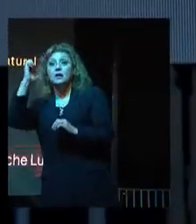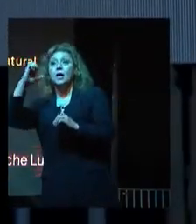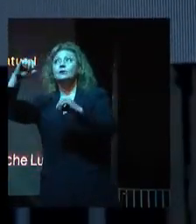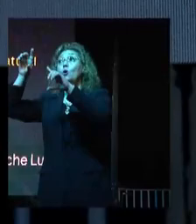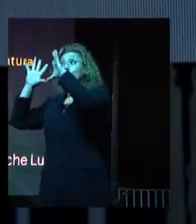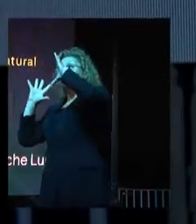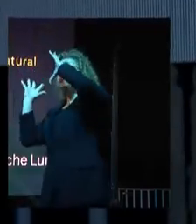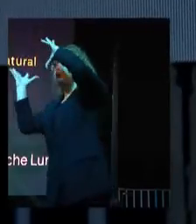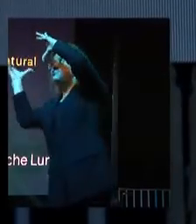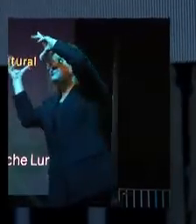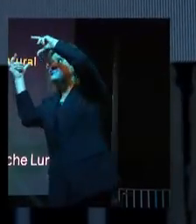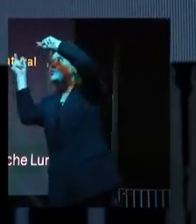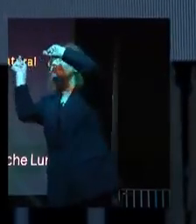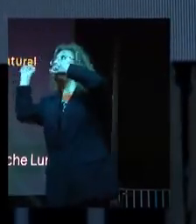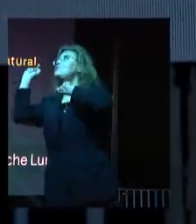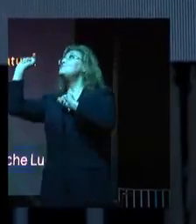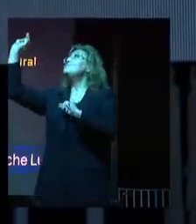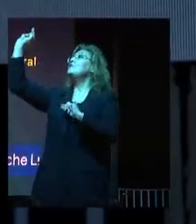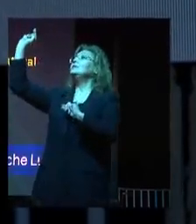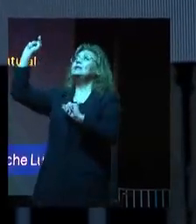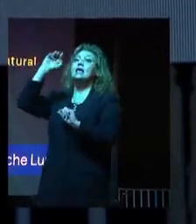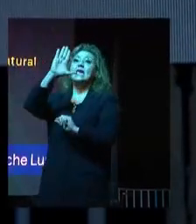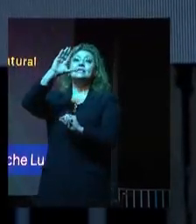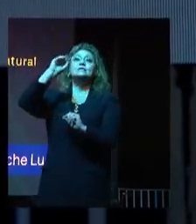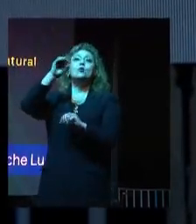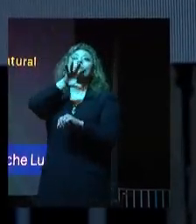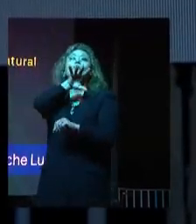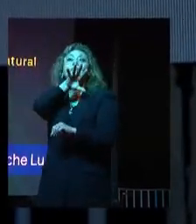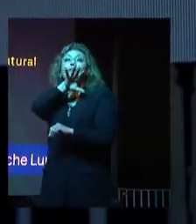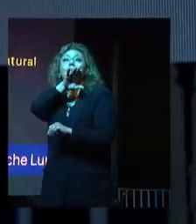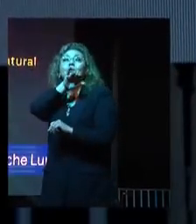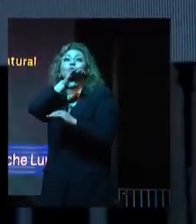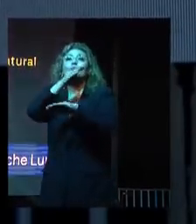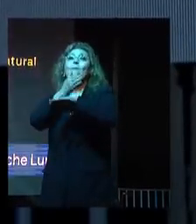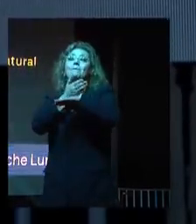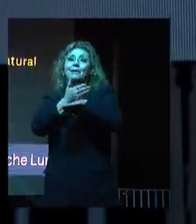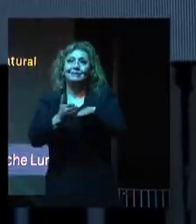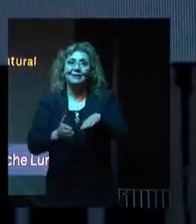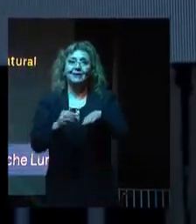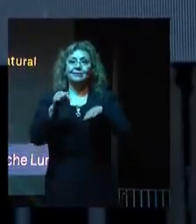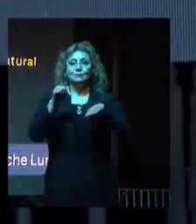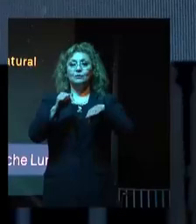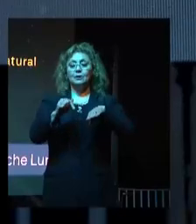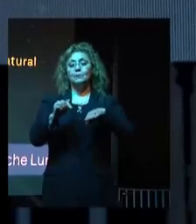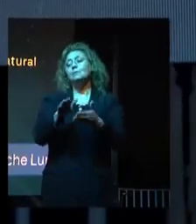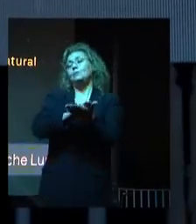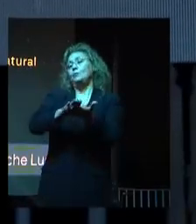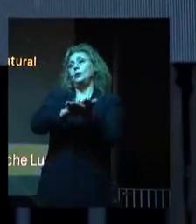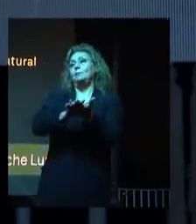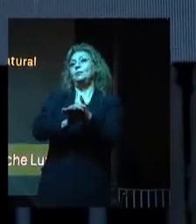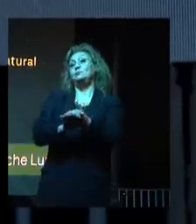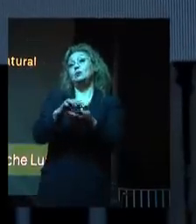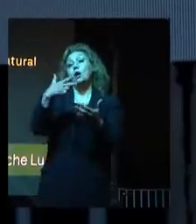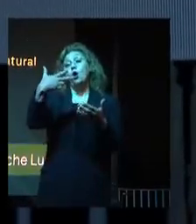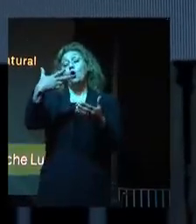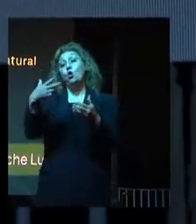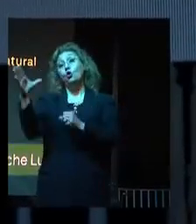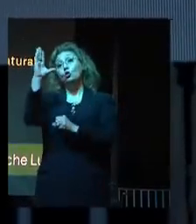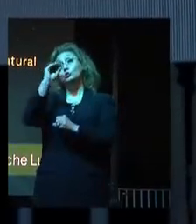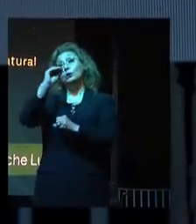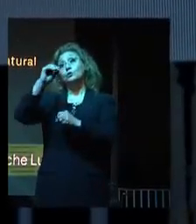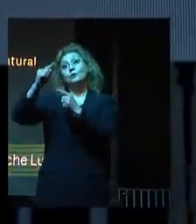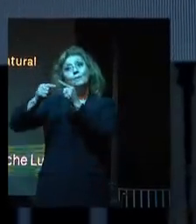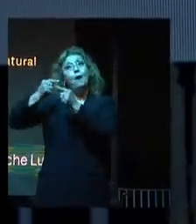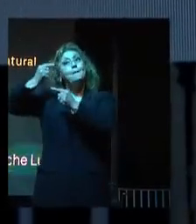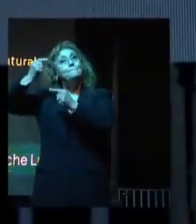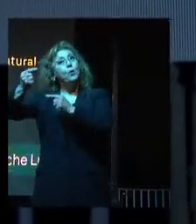sale 50 minutos más tarde todos los días. Si la luna llena sale a las 8 de la noche, la luna siguiente